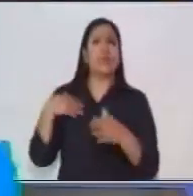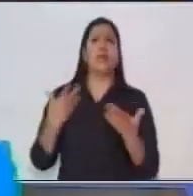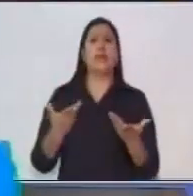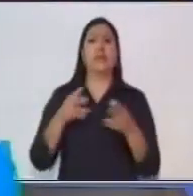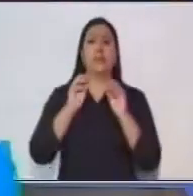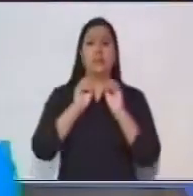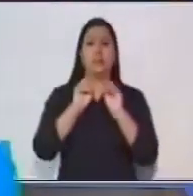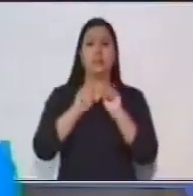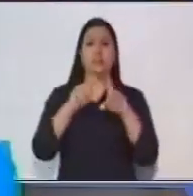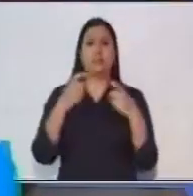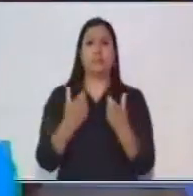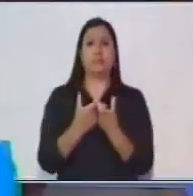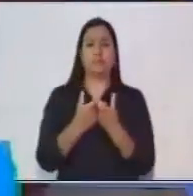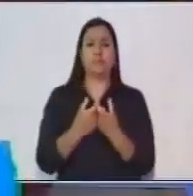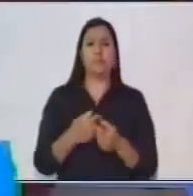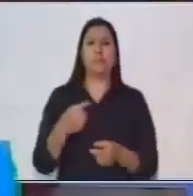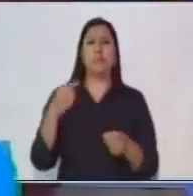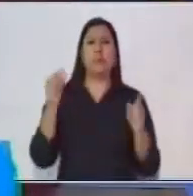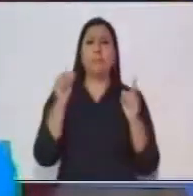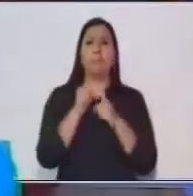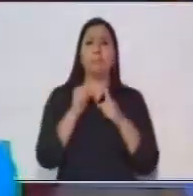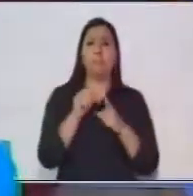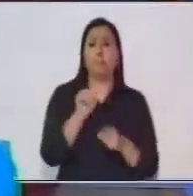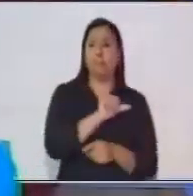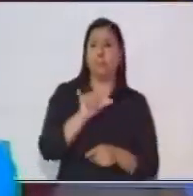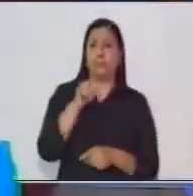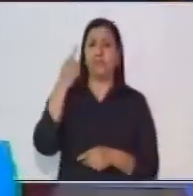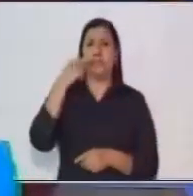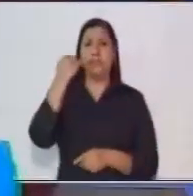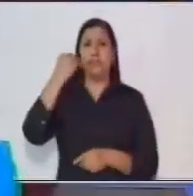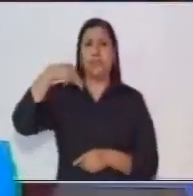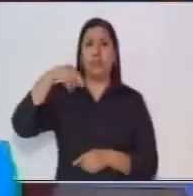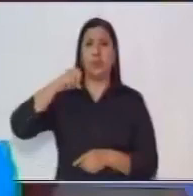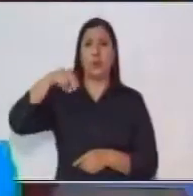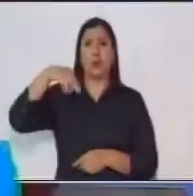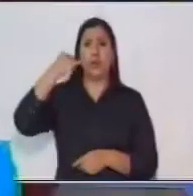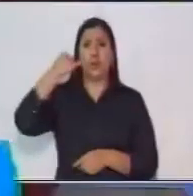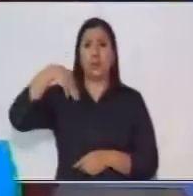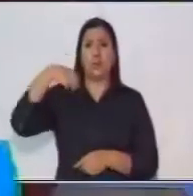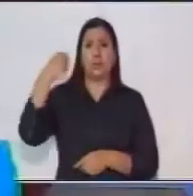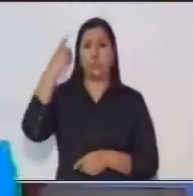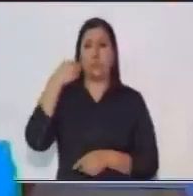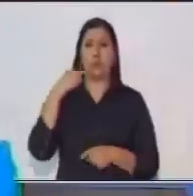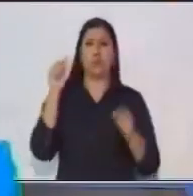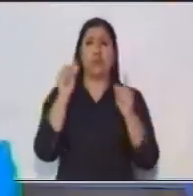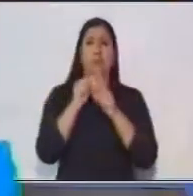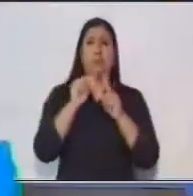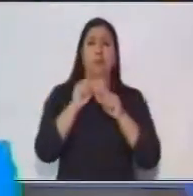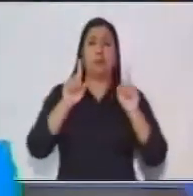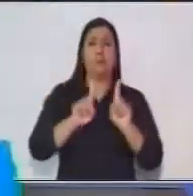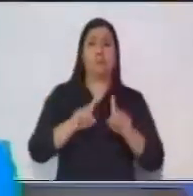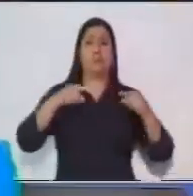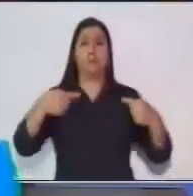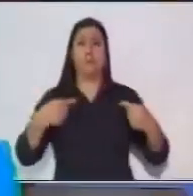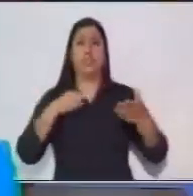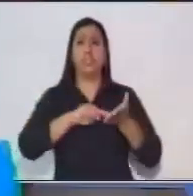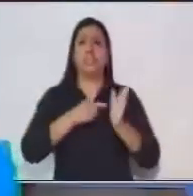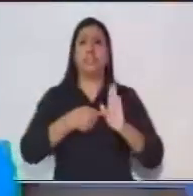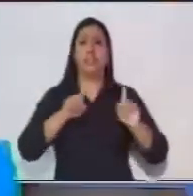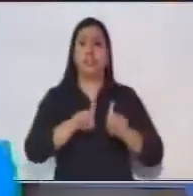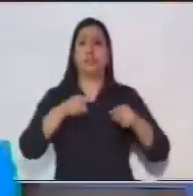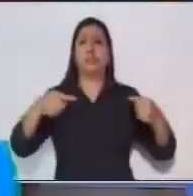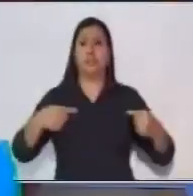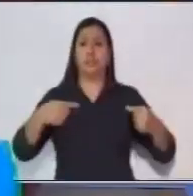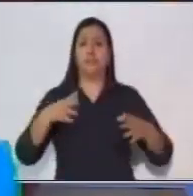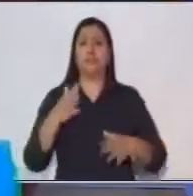y antónimos. Quiero que ustedes, ahí donde se encuentran, por favor, puedan ver acá los carteles